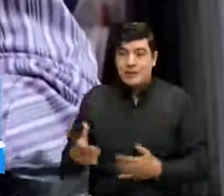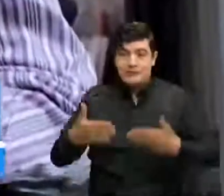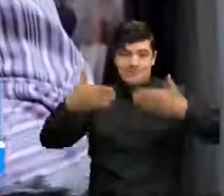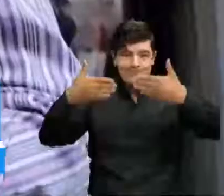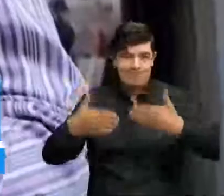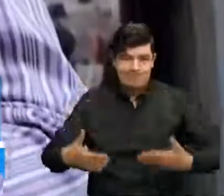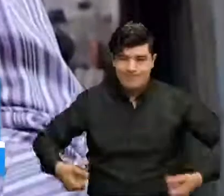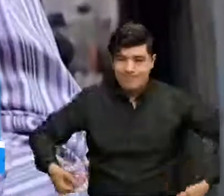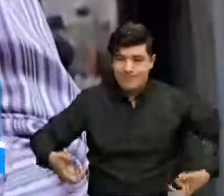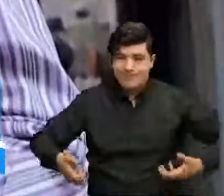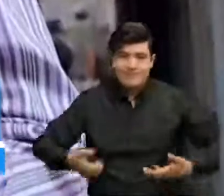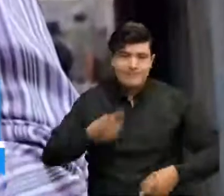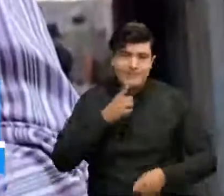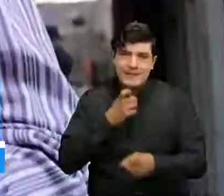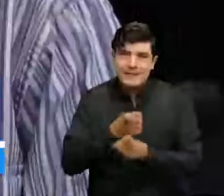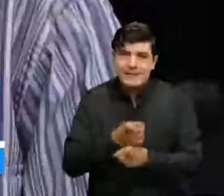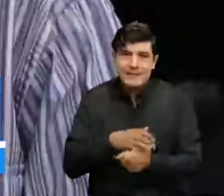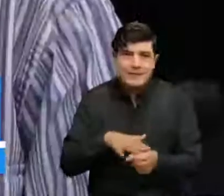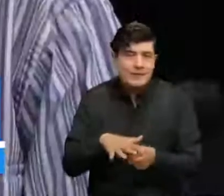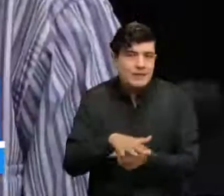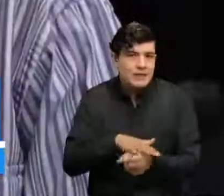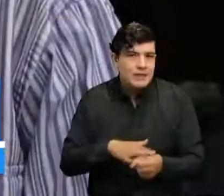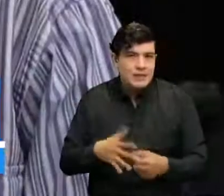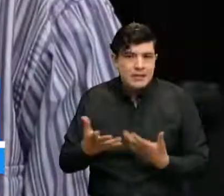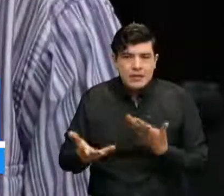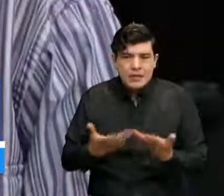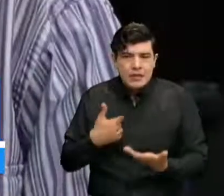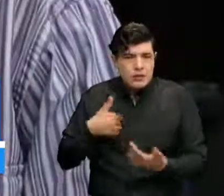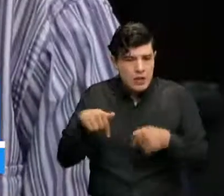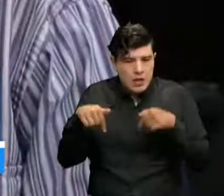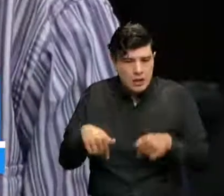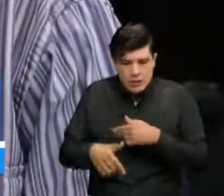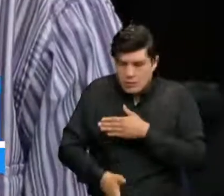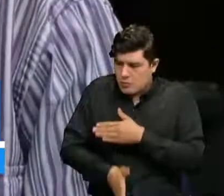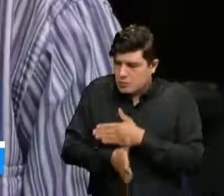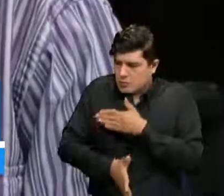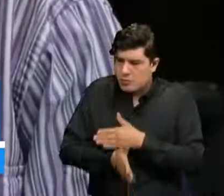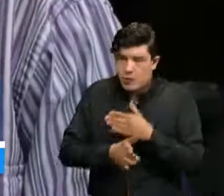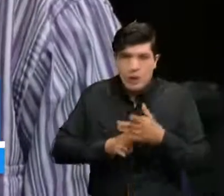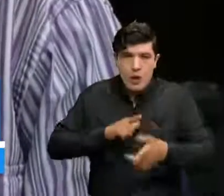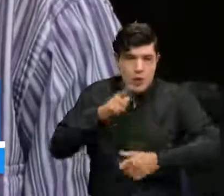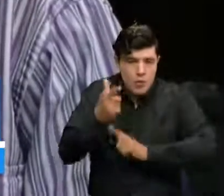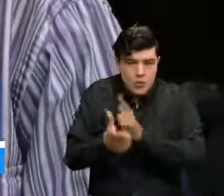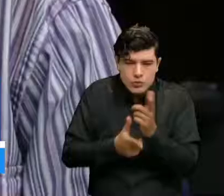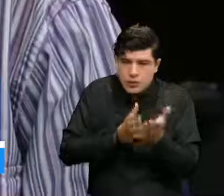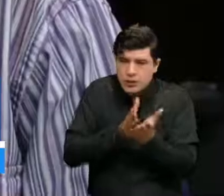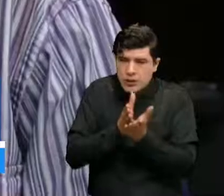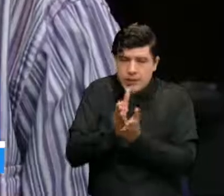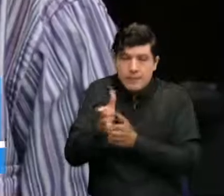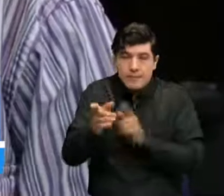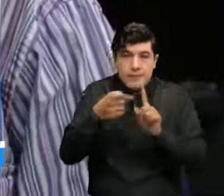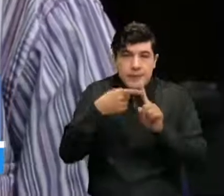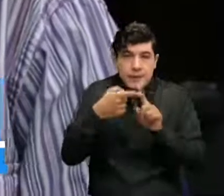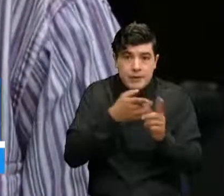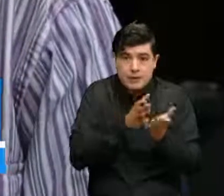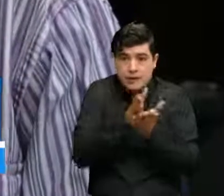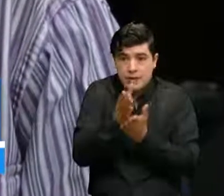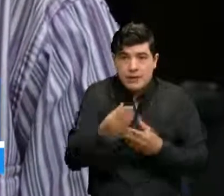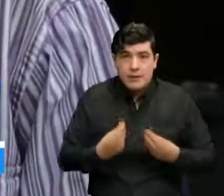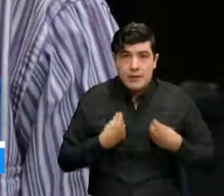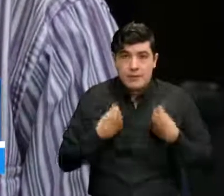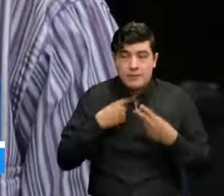a quien lo necesita. Y estoy aquí luchando como siempre por primero por sobrevivir y segundo por